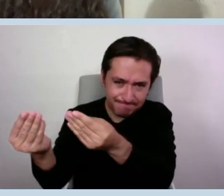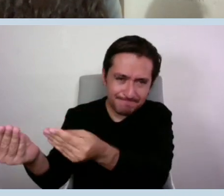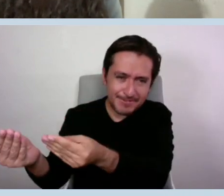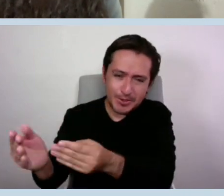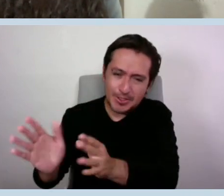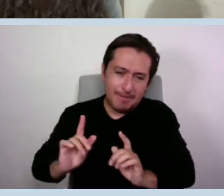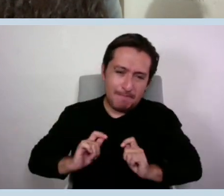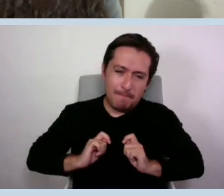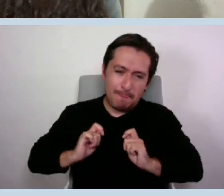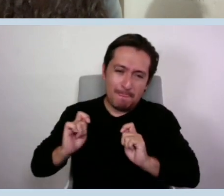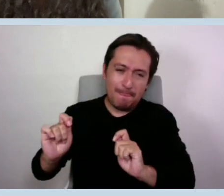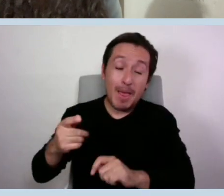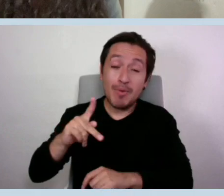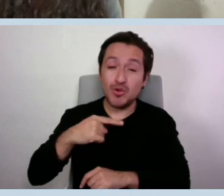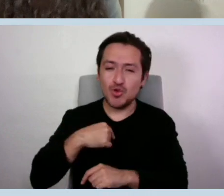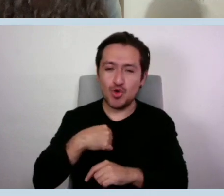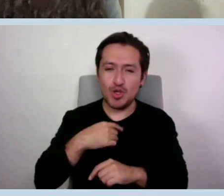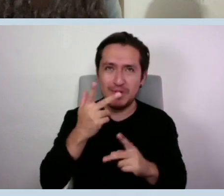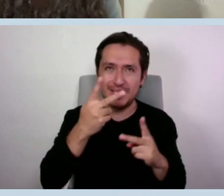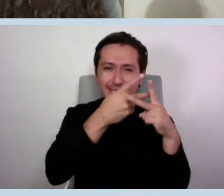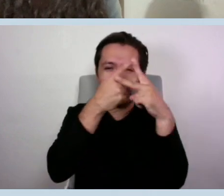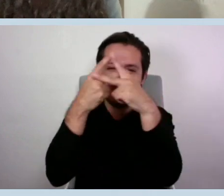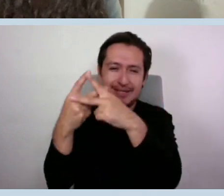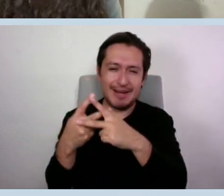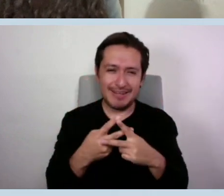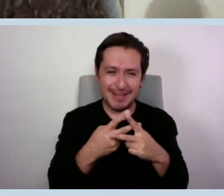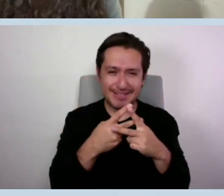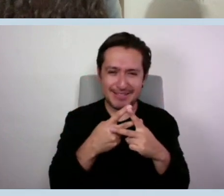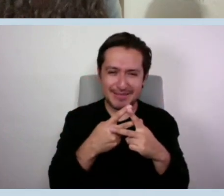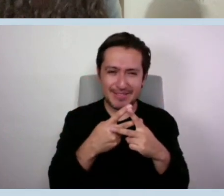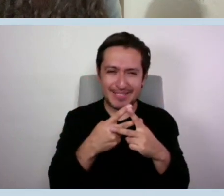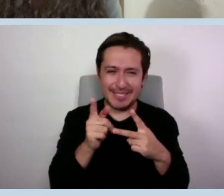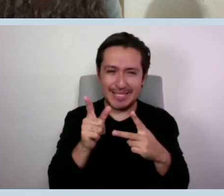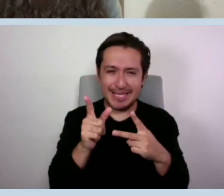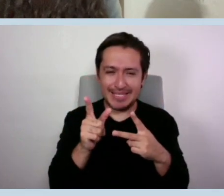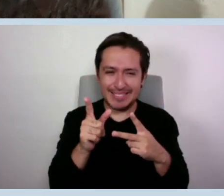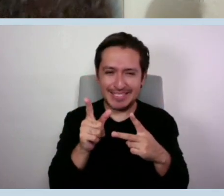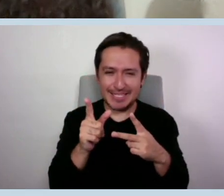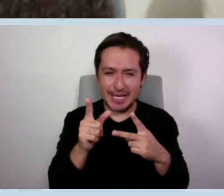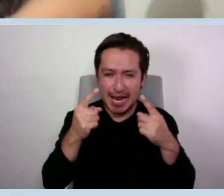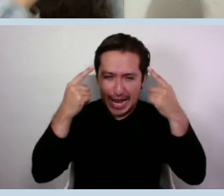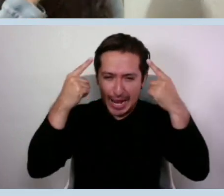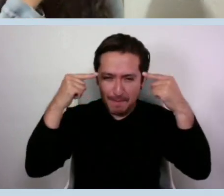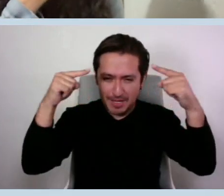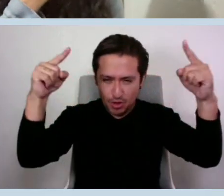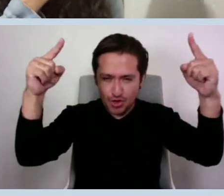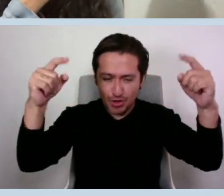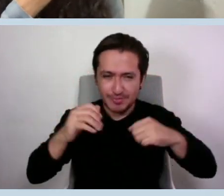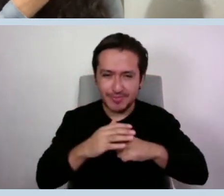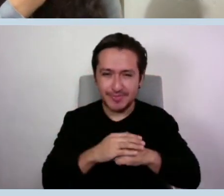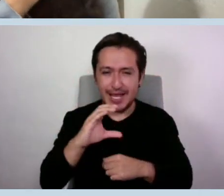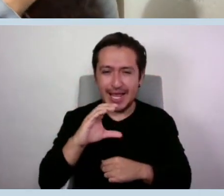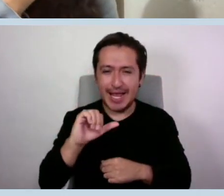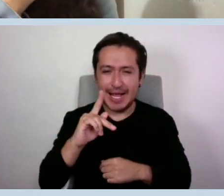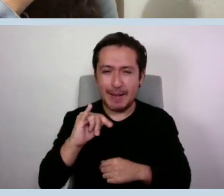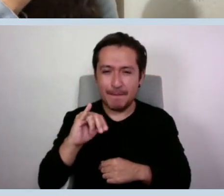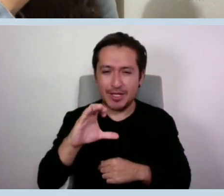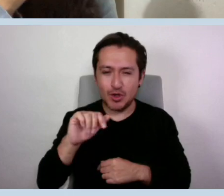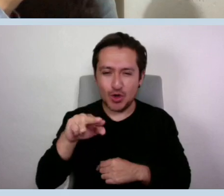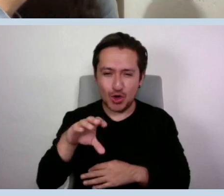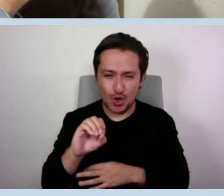capricornia decía Pero realist podemos estar mal o sea en algún en algún punto